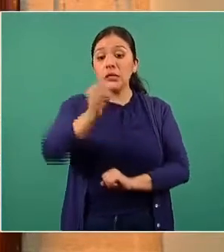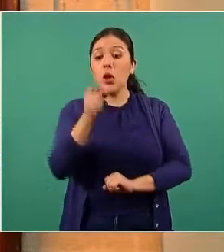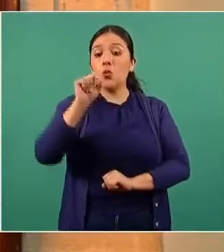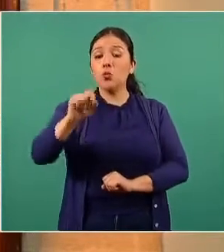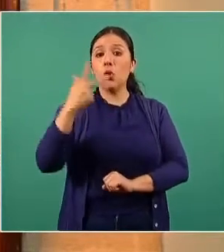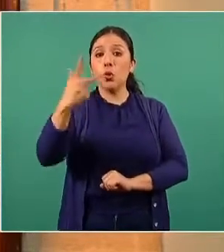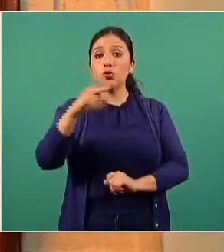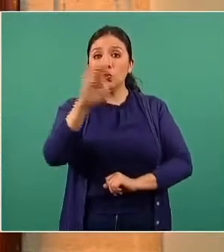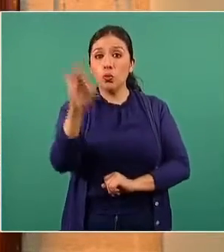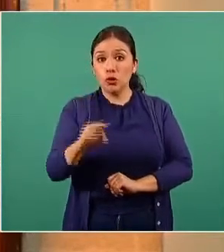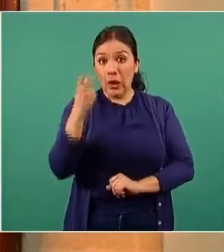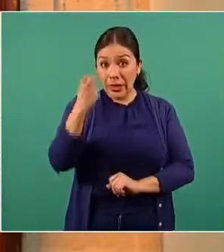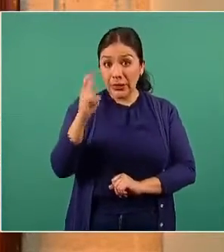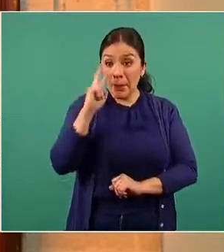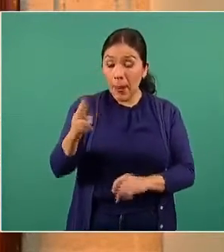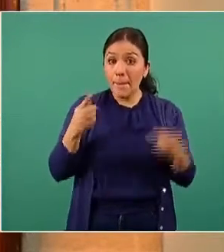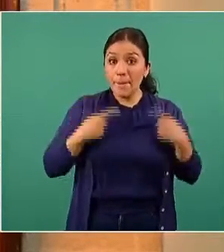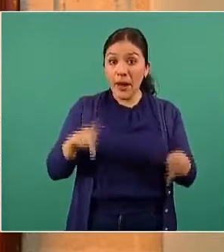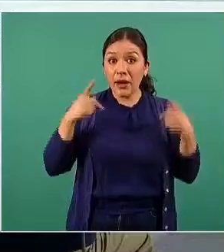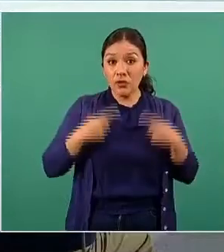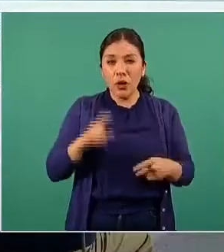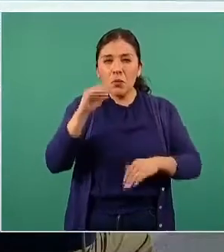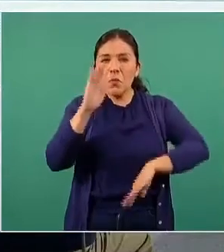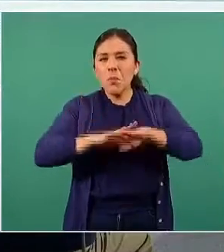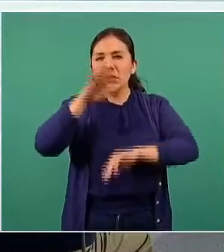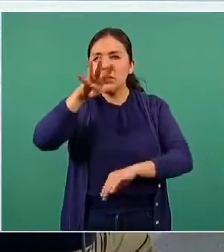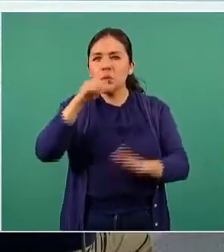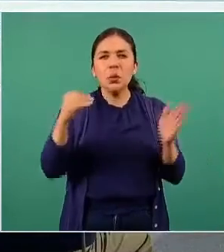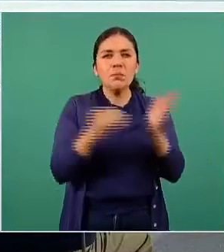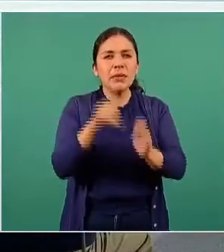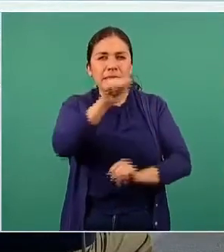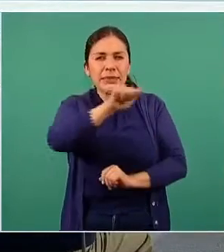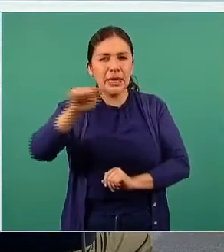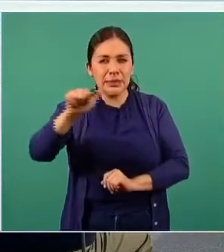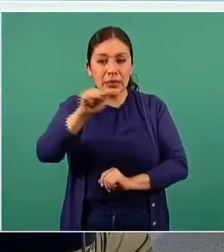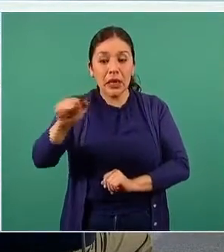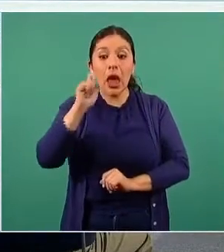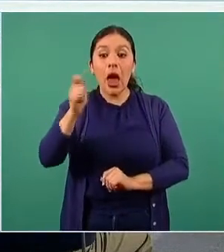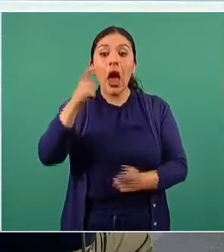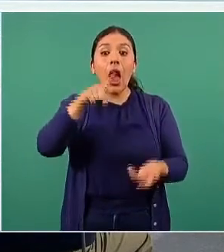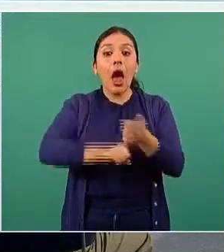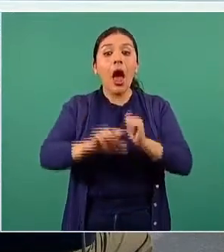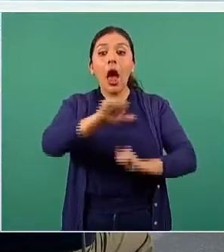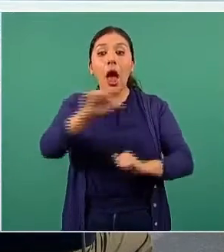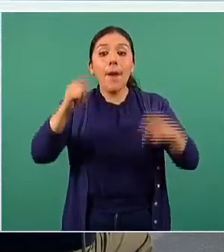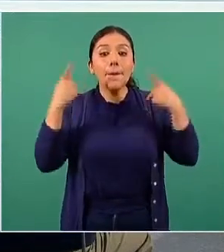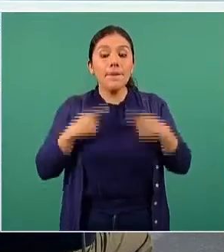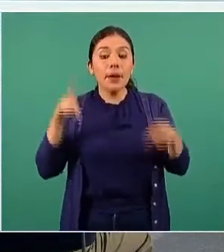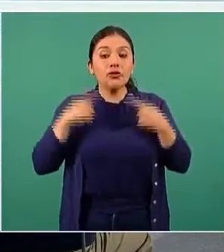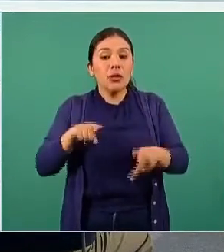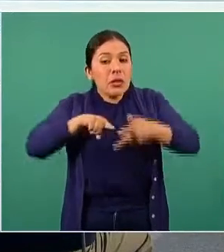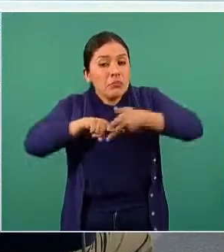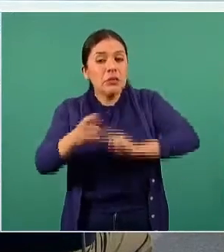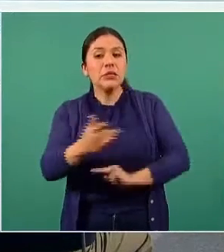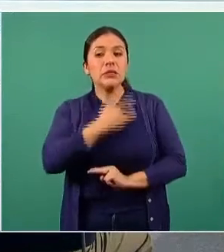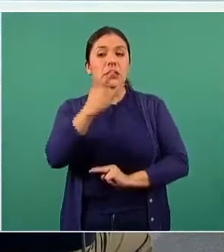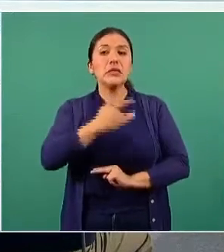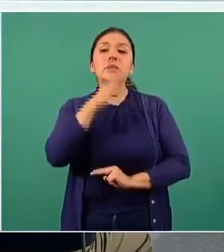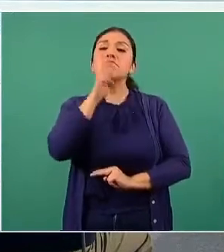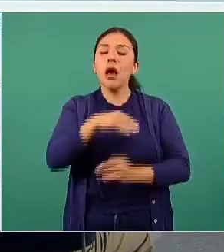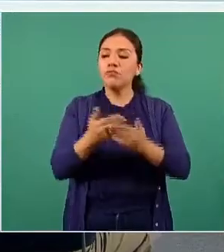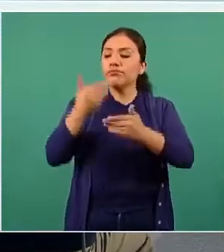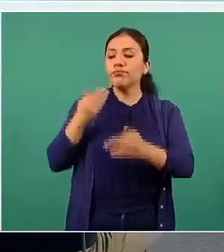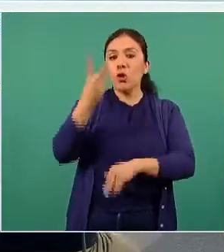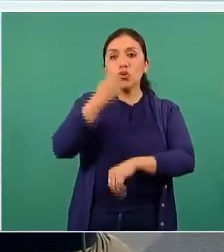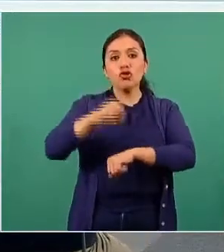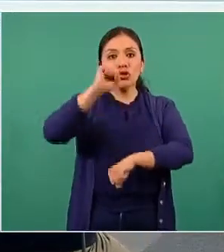0.8% y este número de personas de un poco más de 19.600 representan aquellas que iniciaron signos y síntomas en las últimas